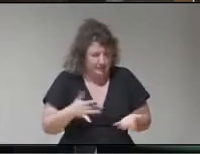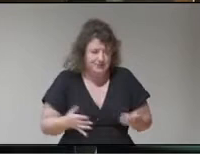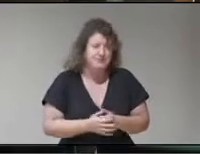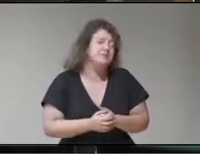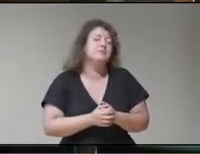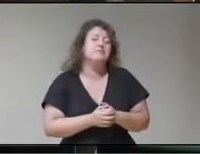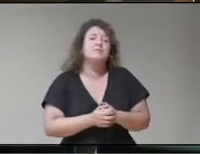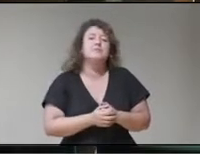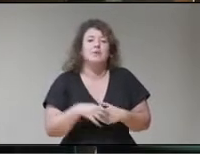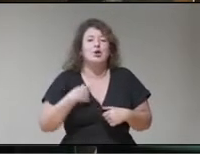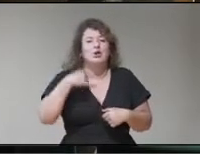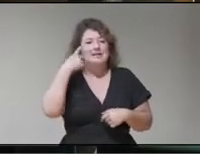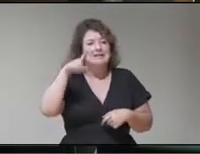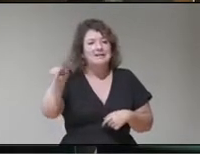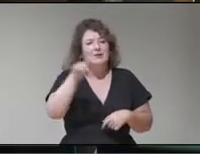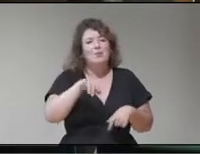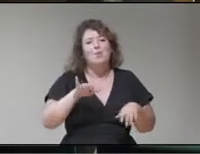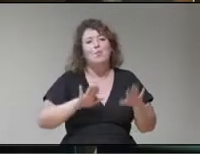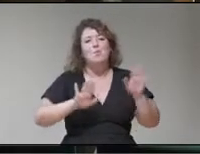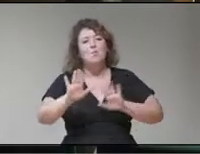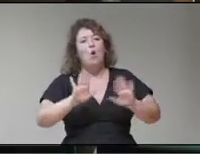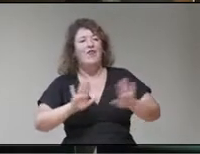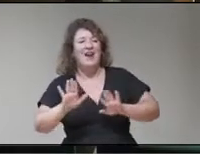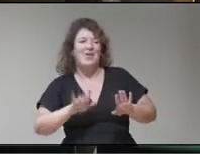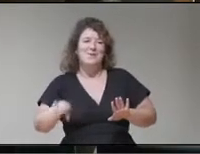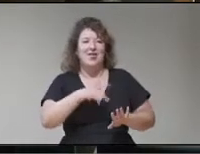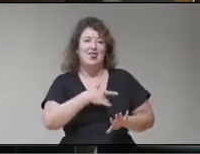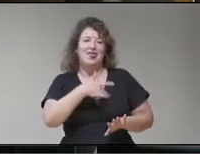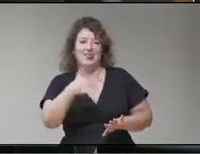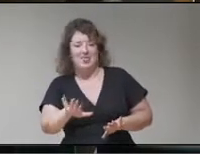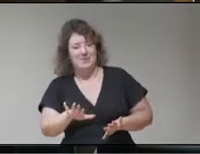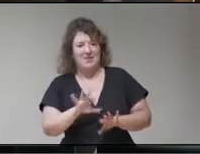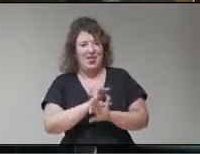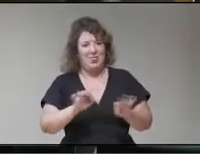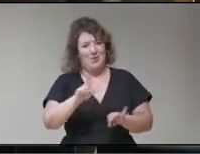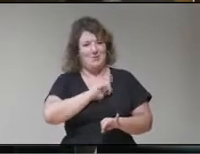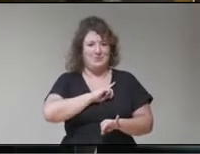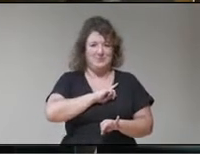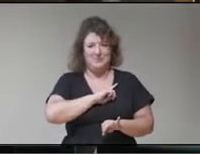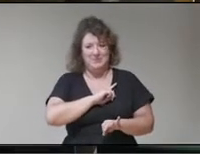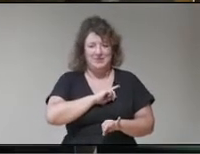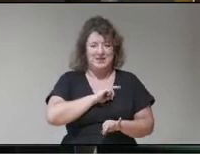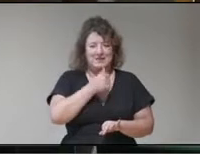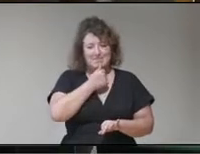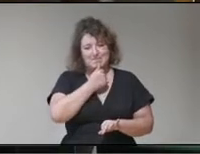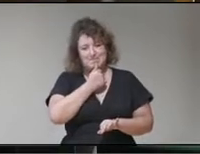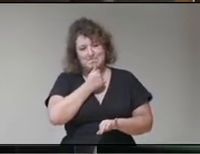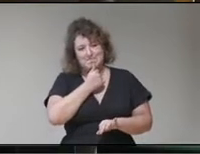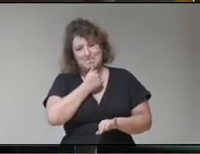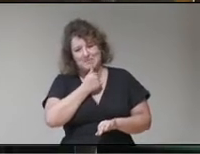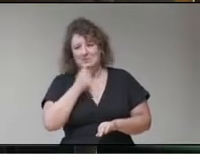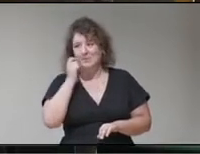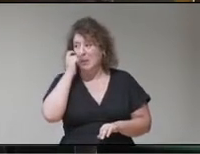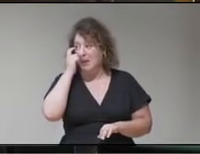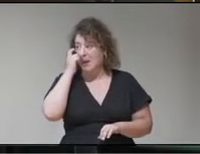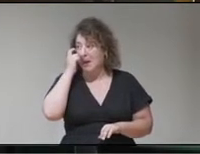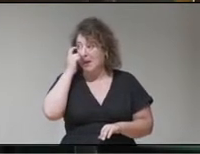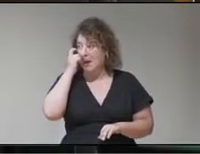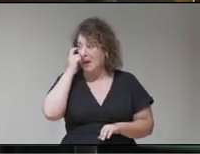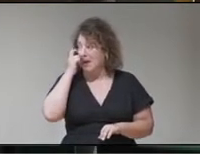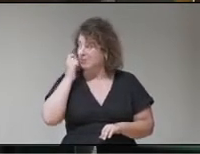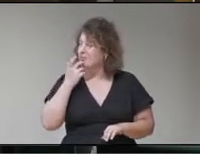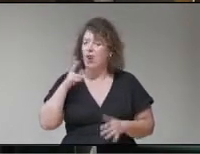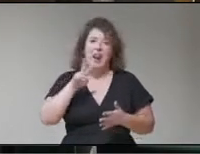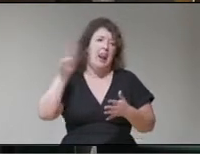también sé que los moderadores suelen ser mucho más educados que yo y me aguantan con estoicismo, pues entonces no os